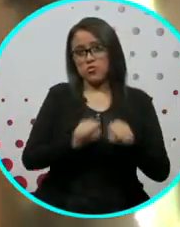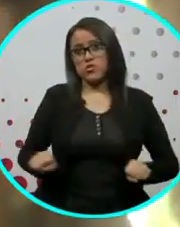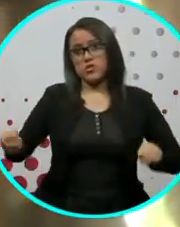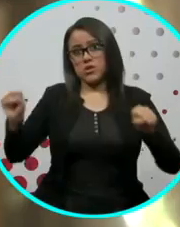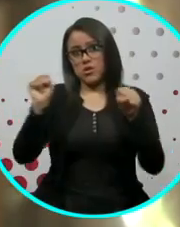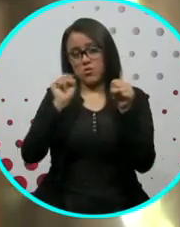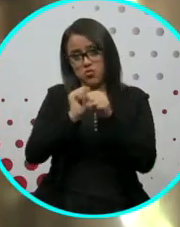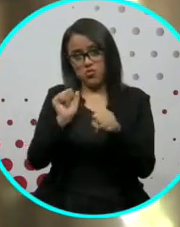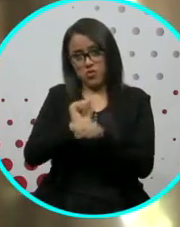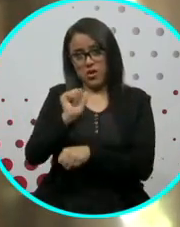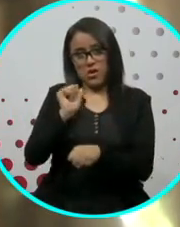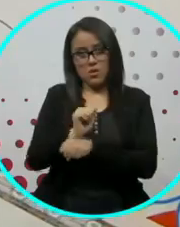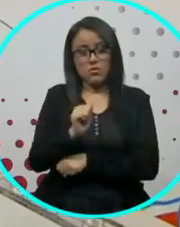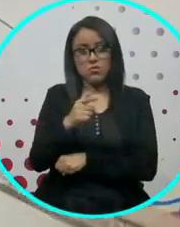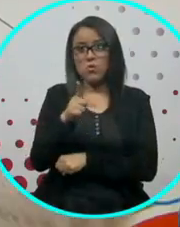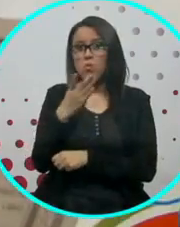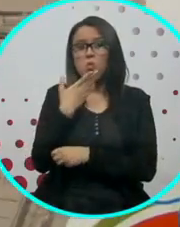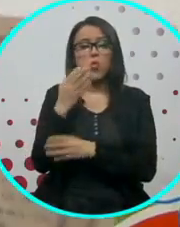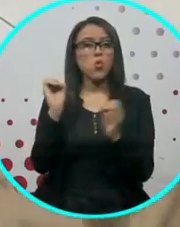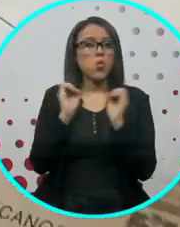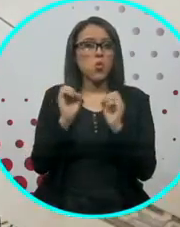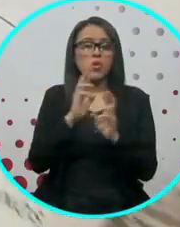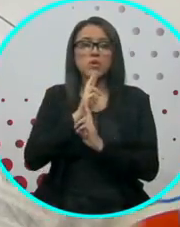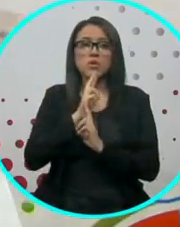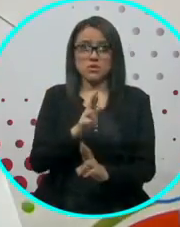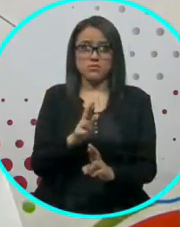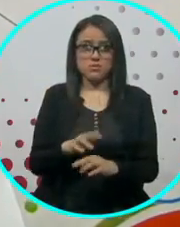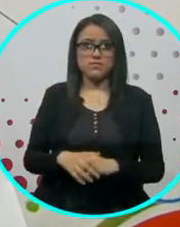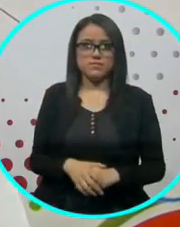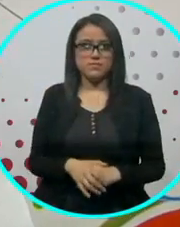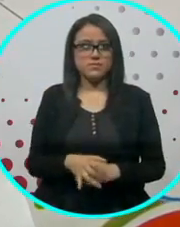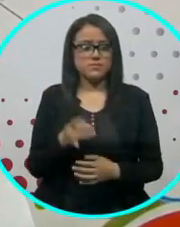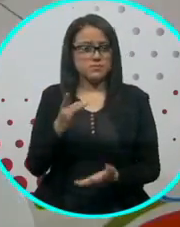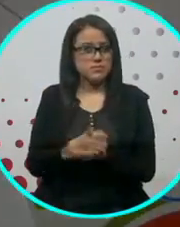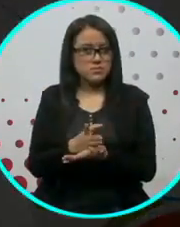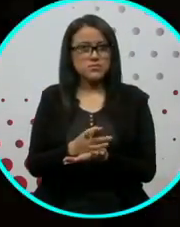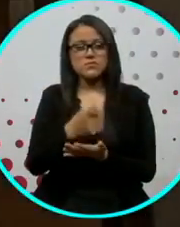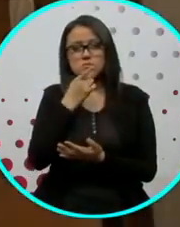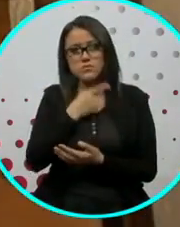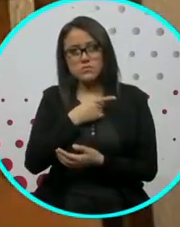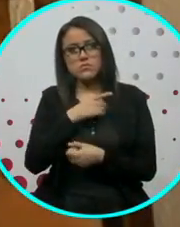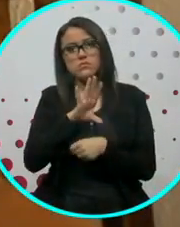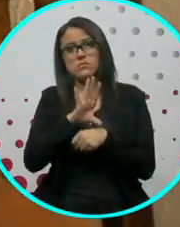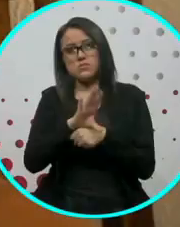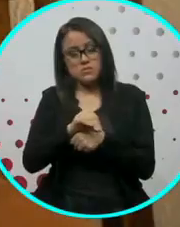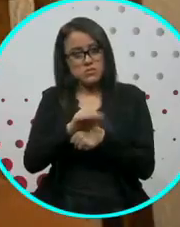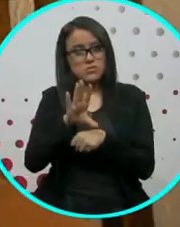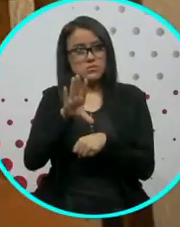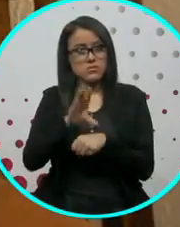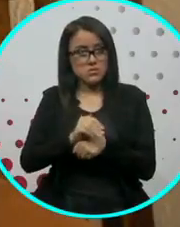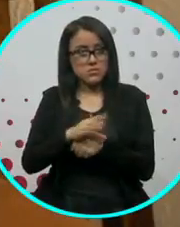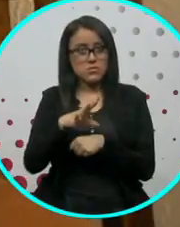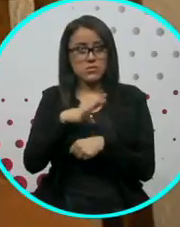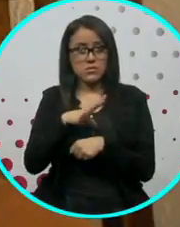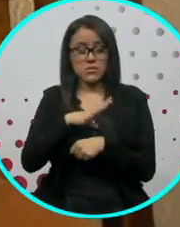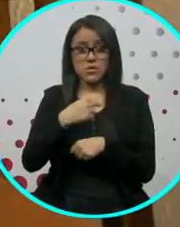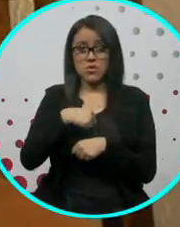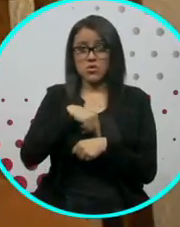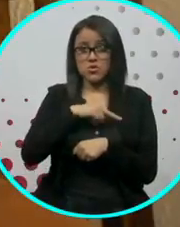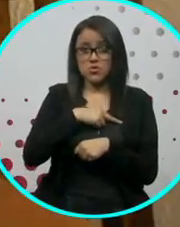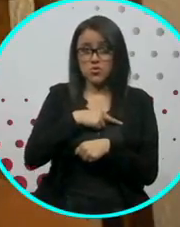La aseguradora no me ha dado respuestas. Solamente se la pasan parándose, diciendo que violamos